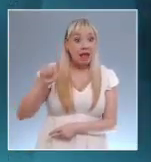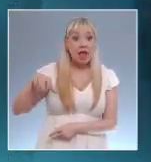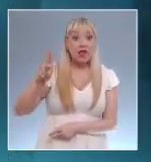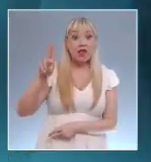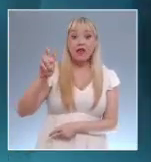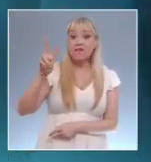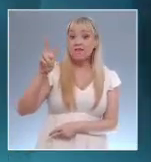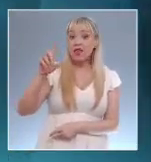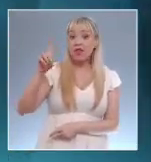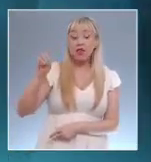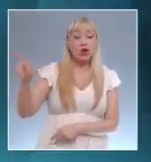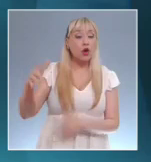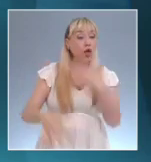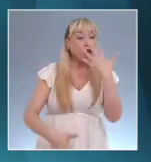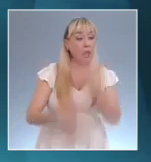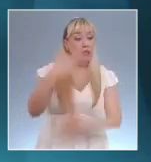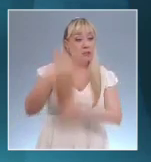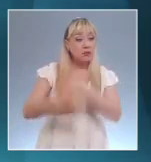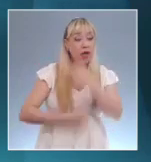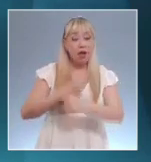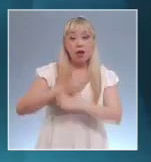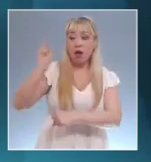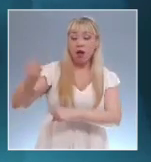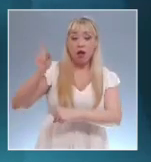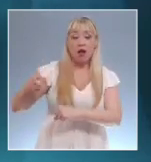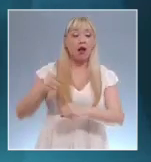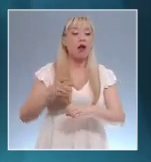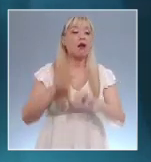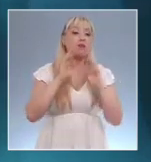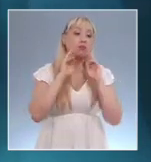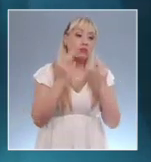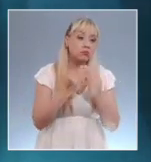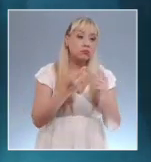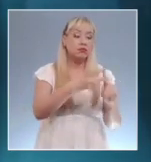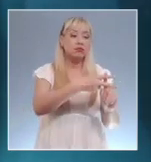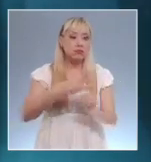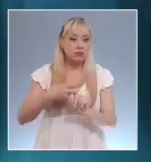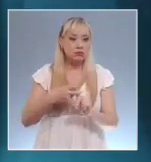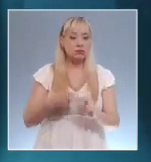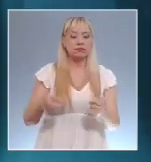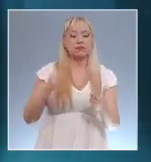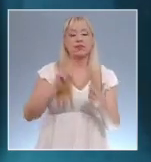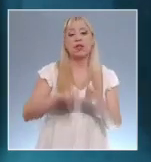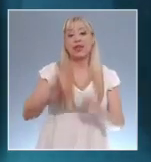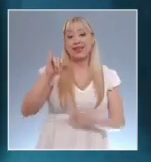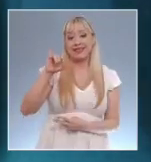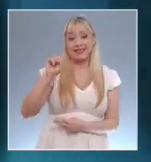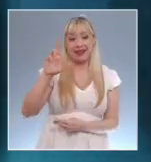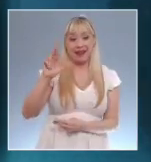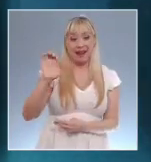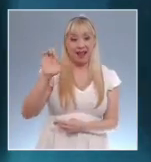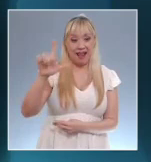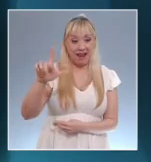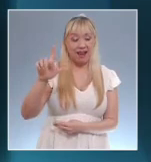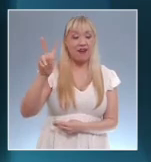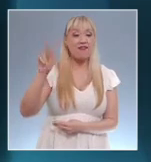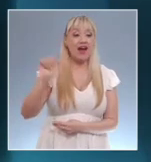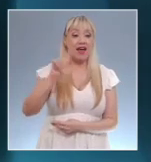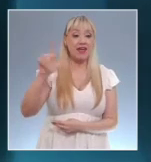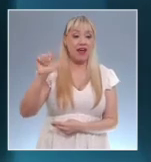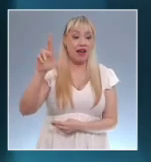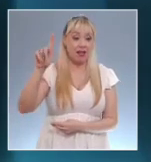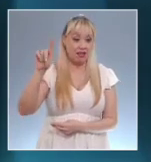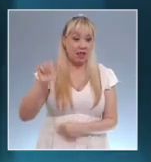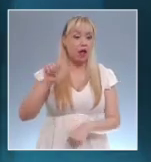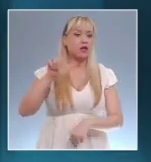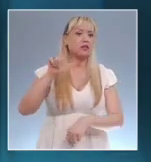delincuencia organizada y secuestro, y el de Israel Vallarta, quien tiene 17 años en prisión preventiva acusado de secuestro. En los 2